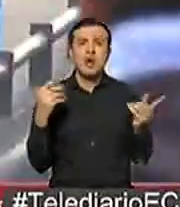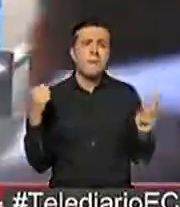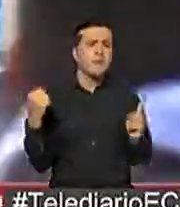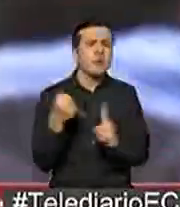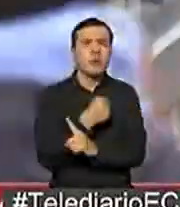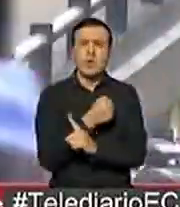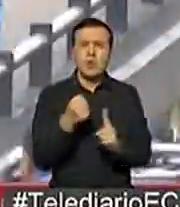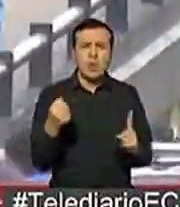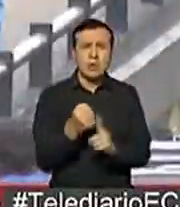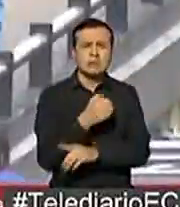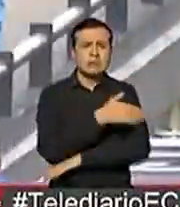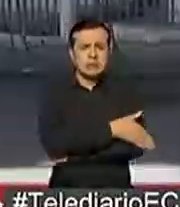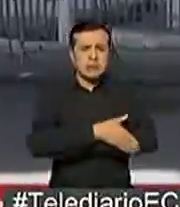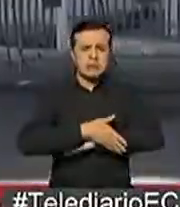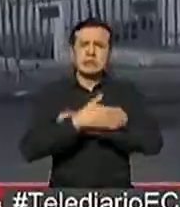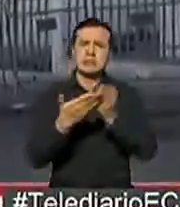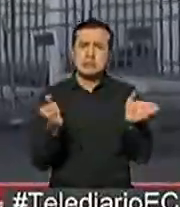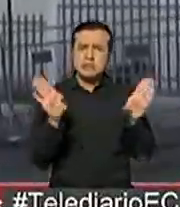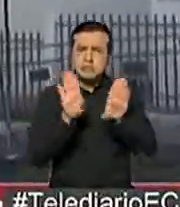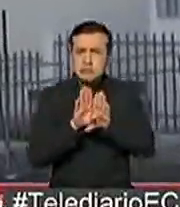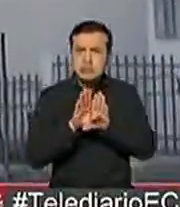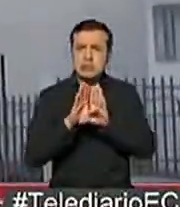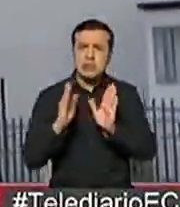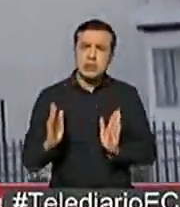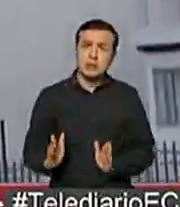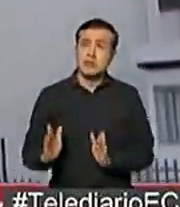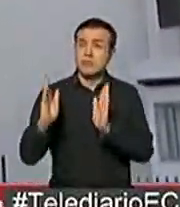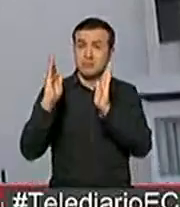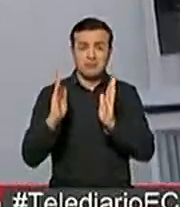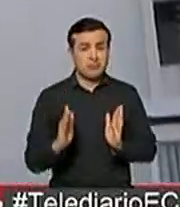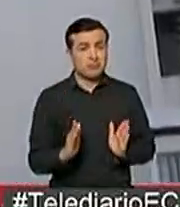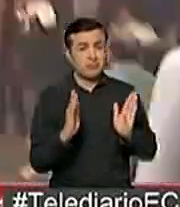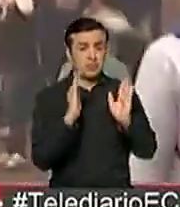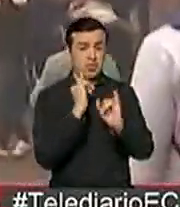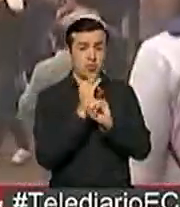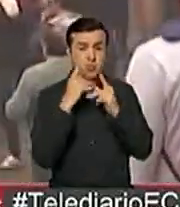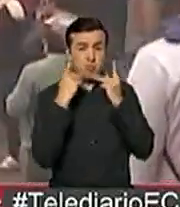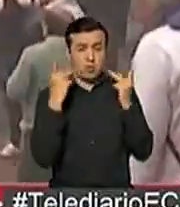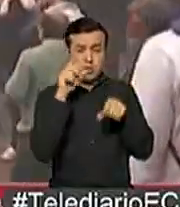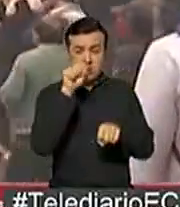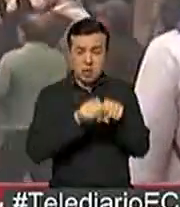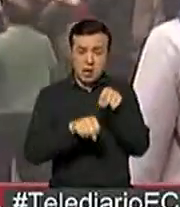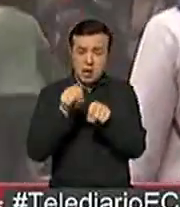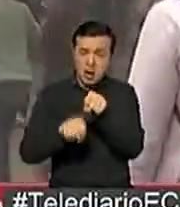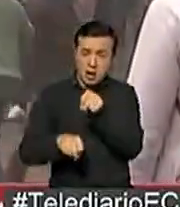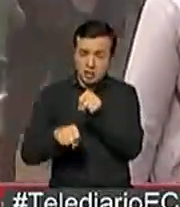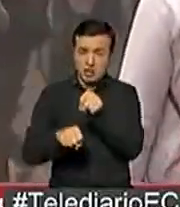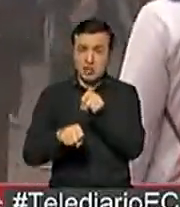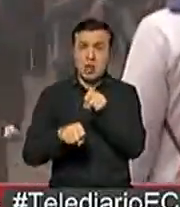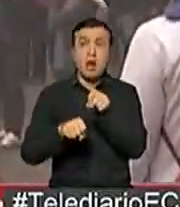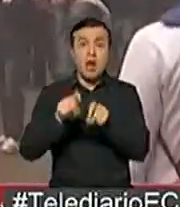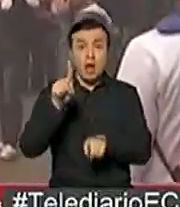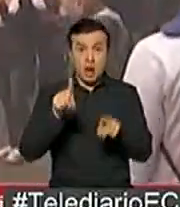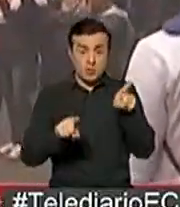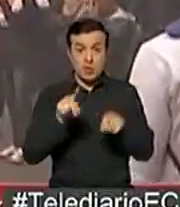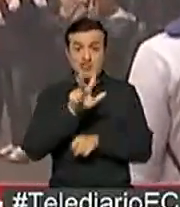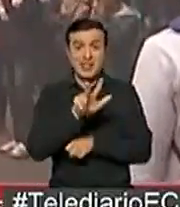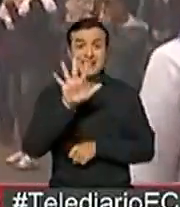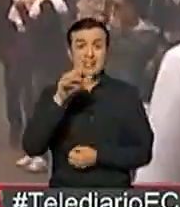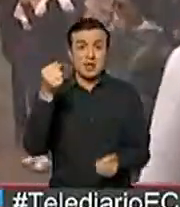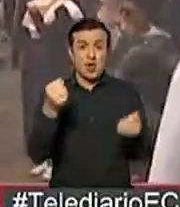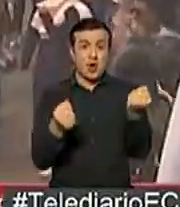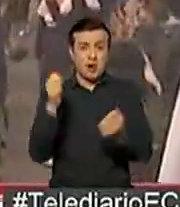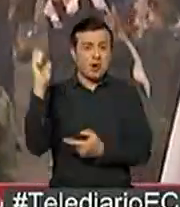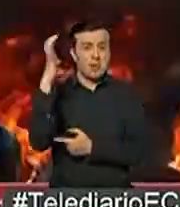vías bloqueadas estructuras públicas y privadas incendiadas incluso se reportó ataques a 35